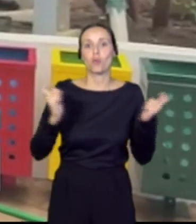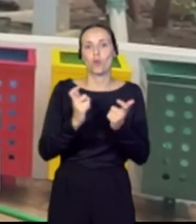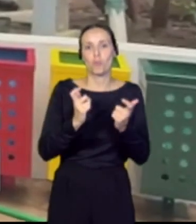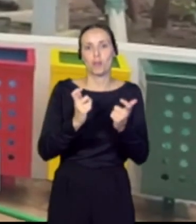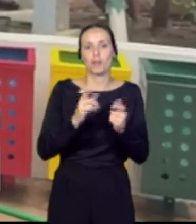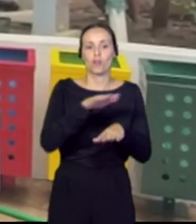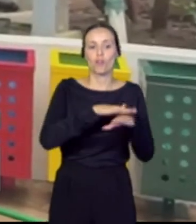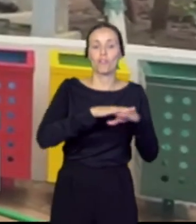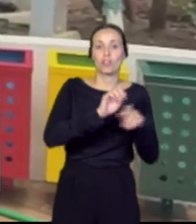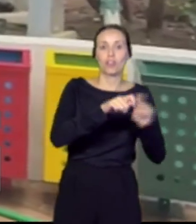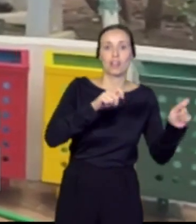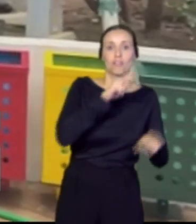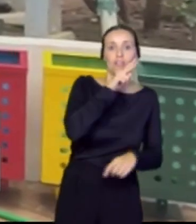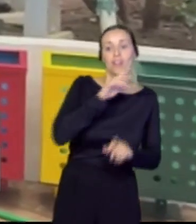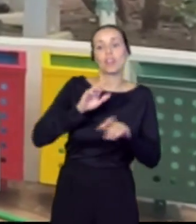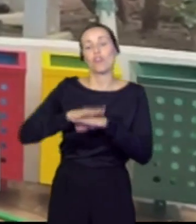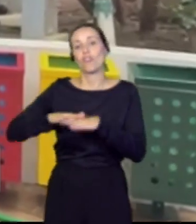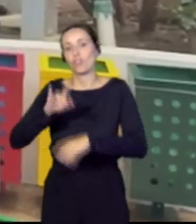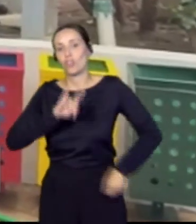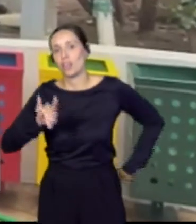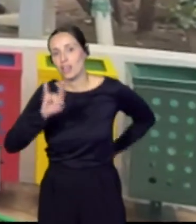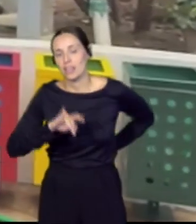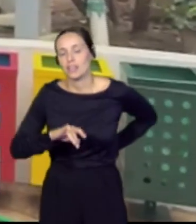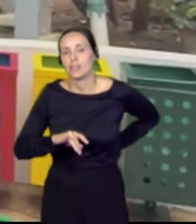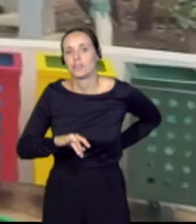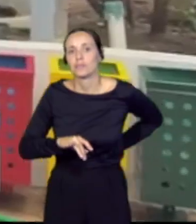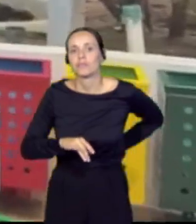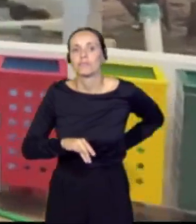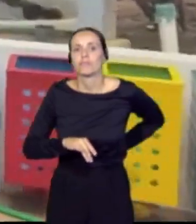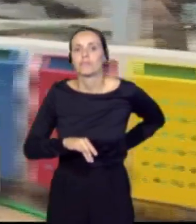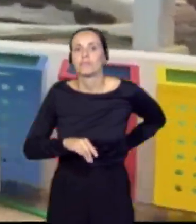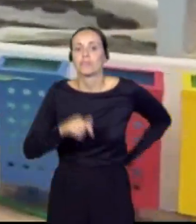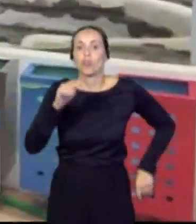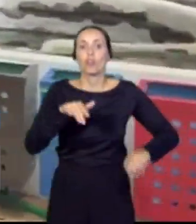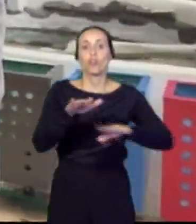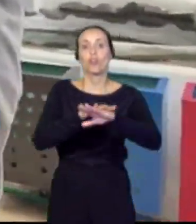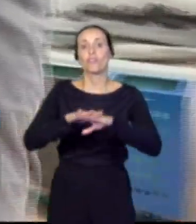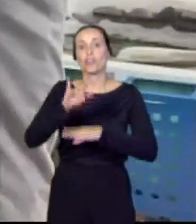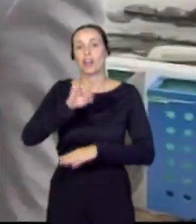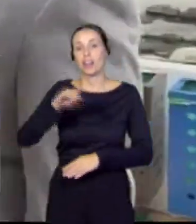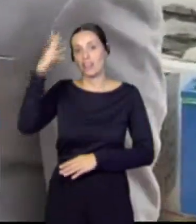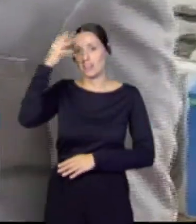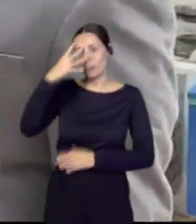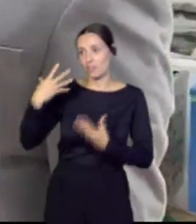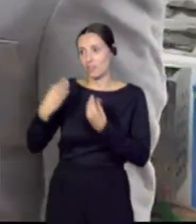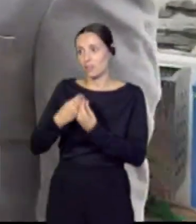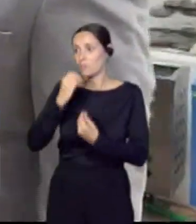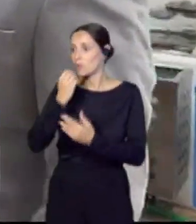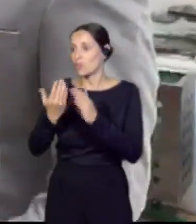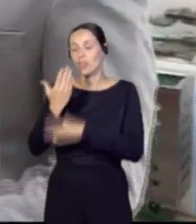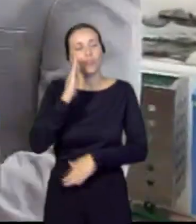gobierno de Cabo Verde y el gobierno de Canarias. Y hoy nos acompaña el presidente del gobierno de Canarias, Fernando Clavijo. Buenos días. Hola, muy buenos